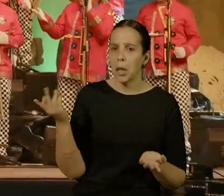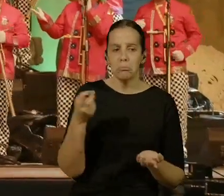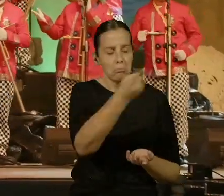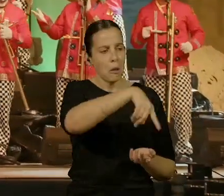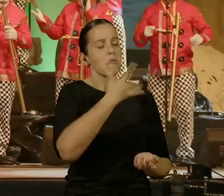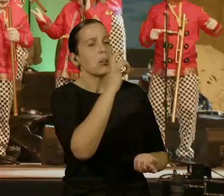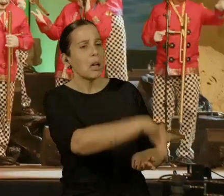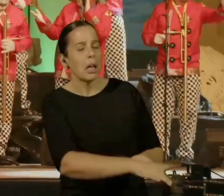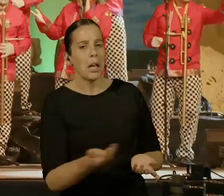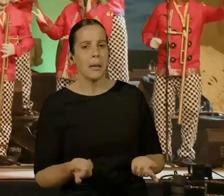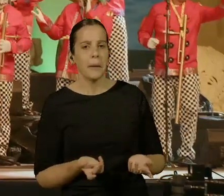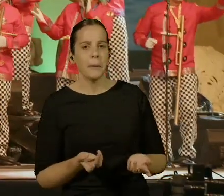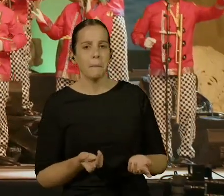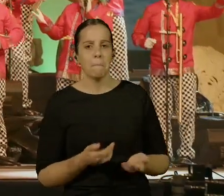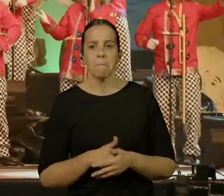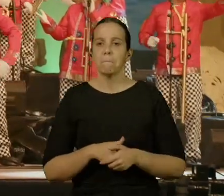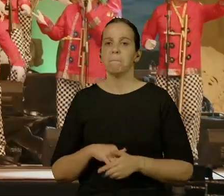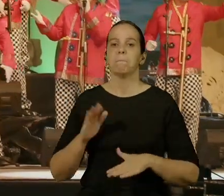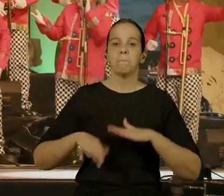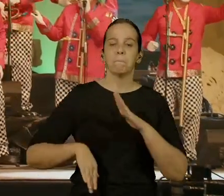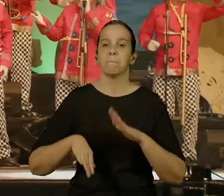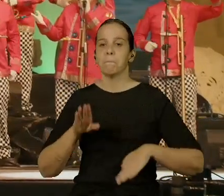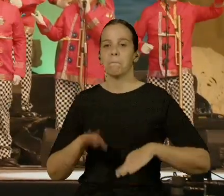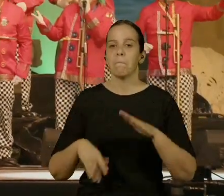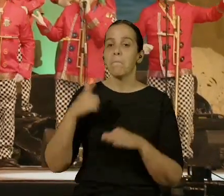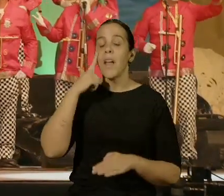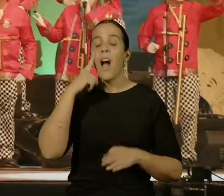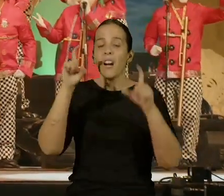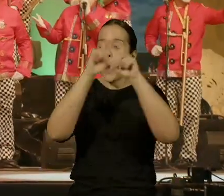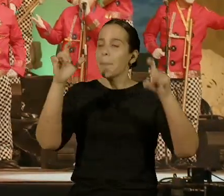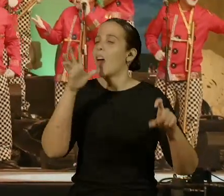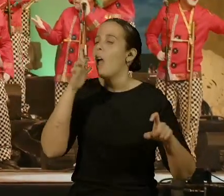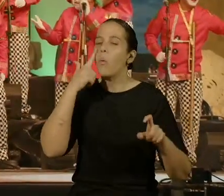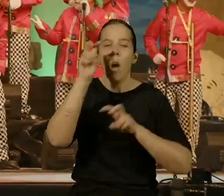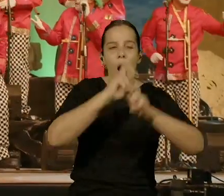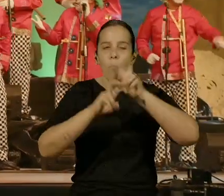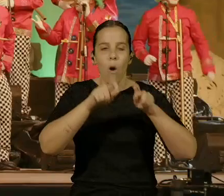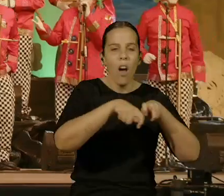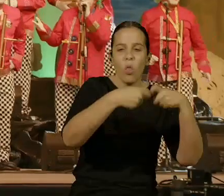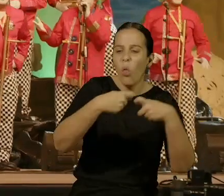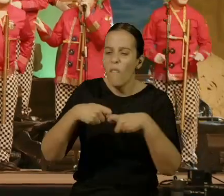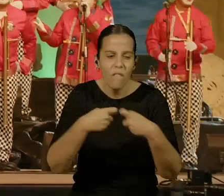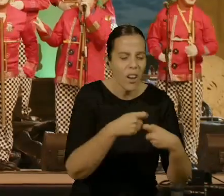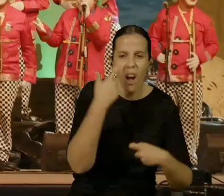Bueno, tenemos aquí los del consorcio que están buscando una avería.